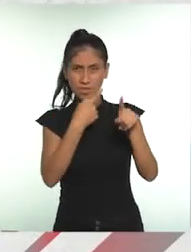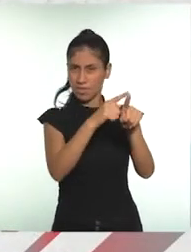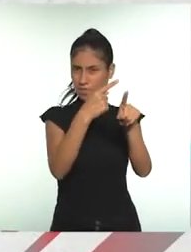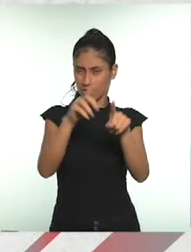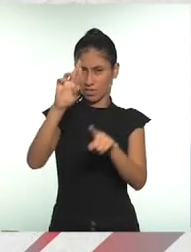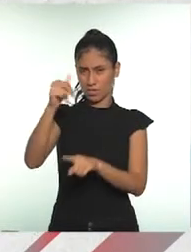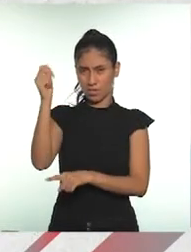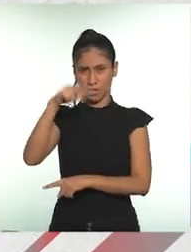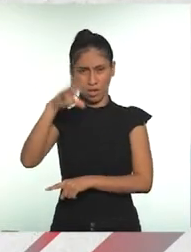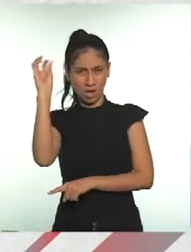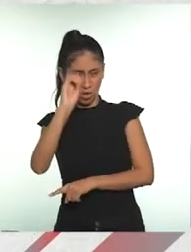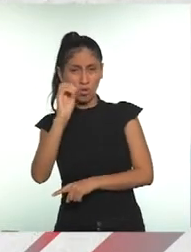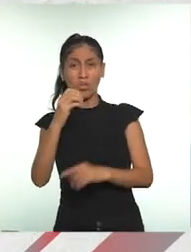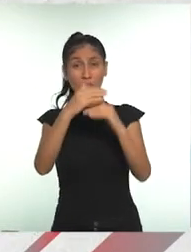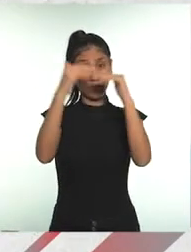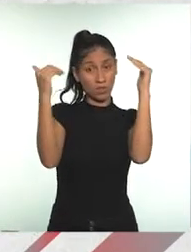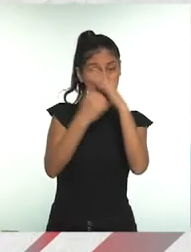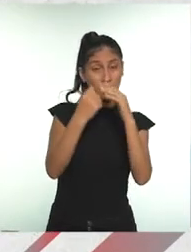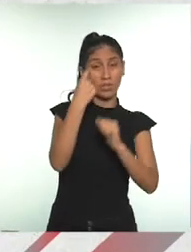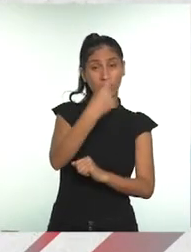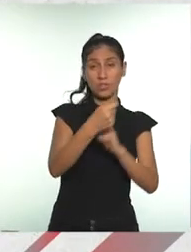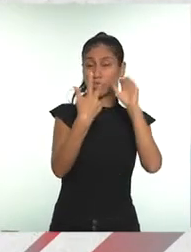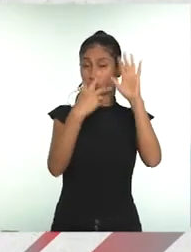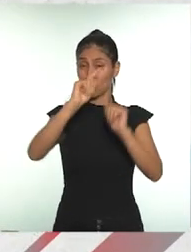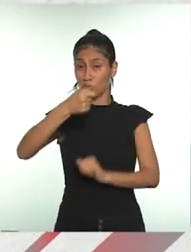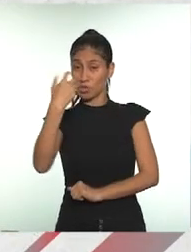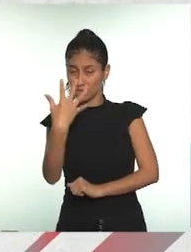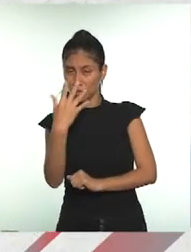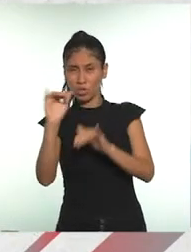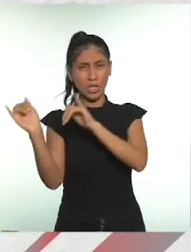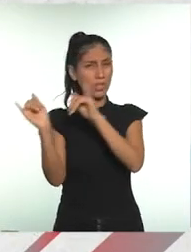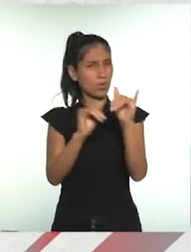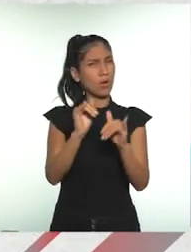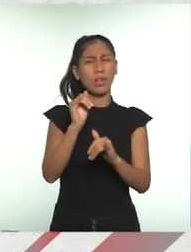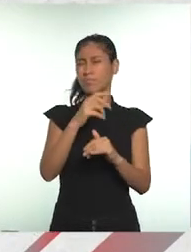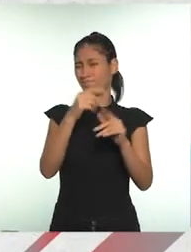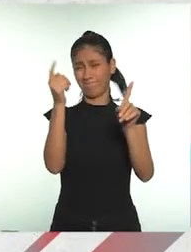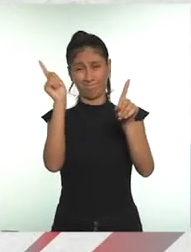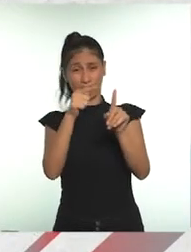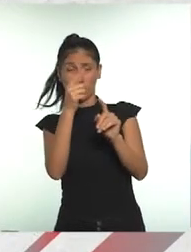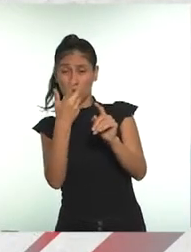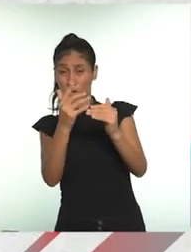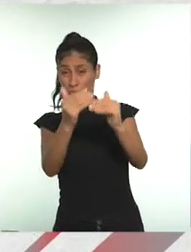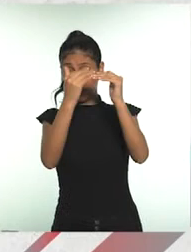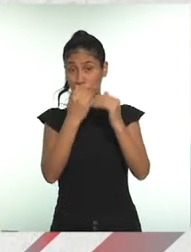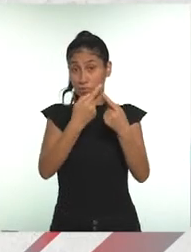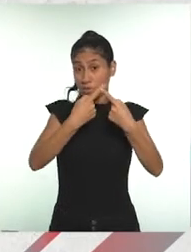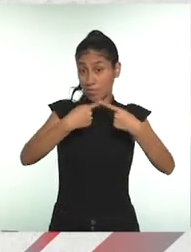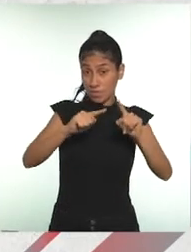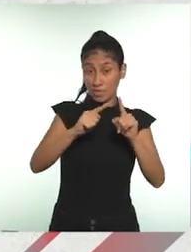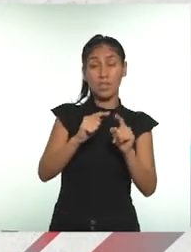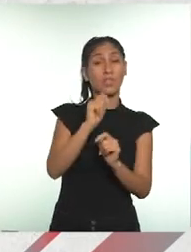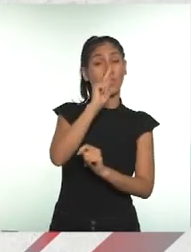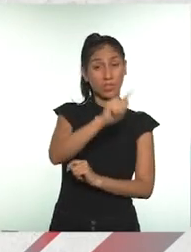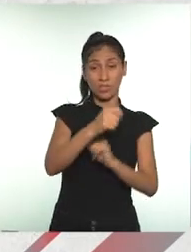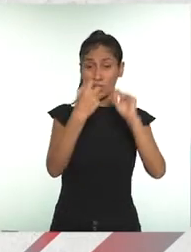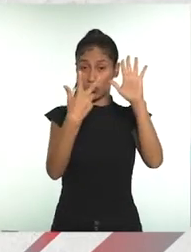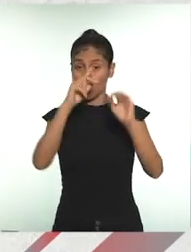menor a 18.5 se considera insuficiencia ponderal. Cuando va entre